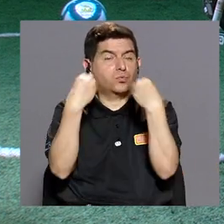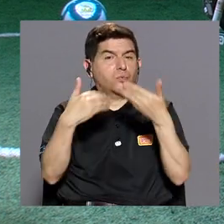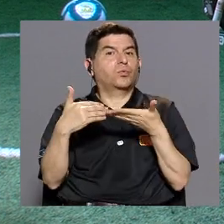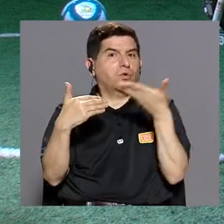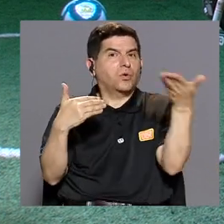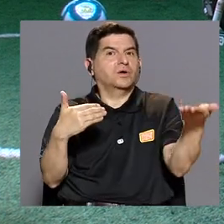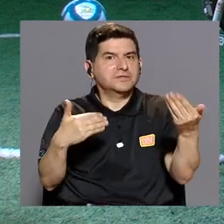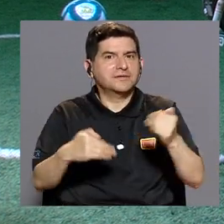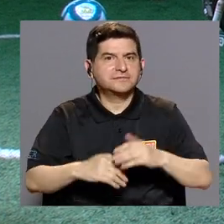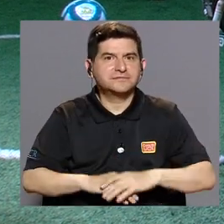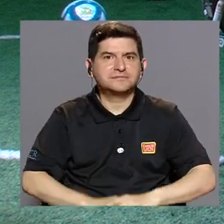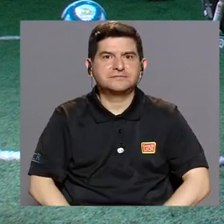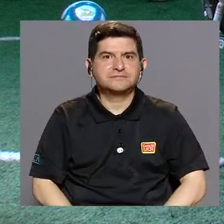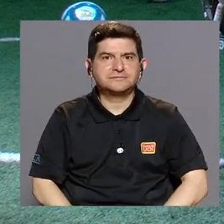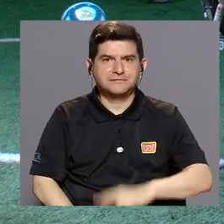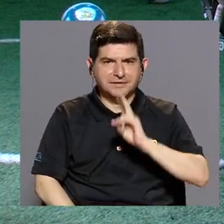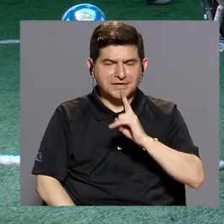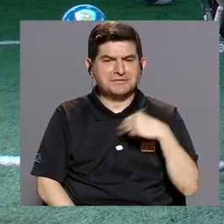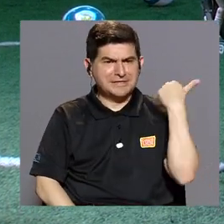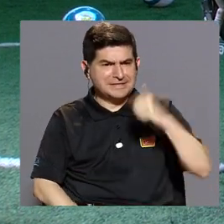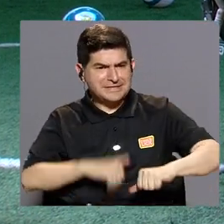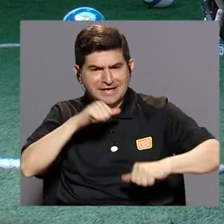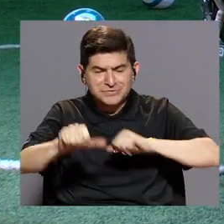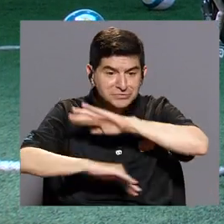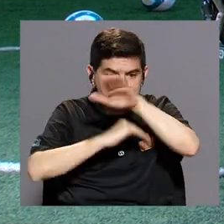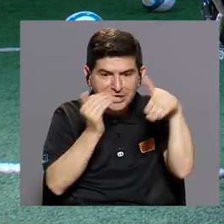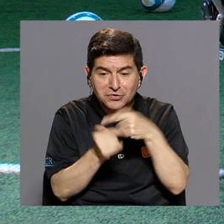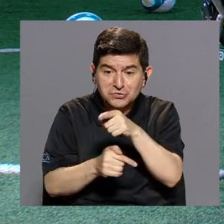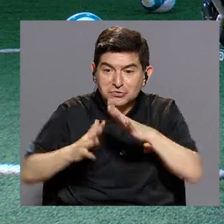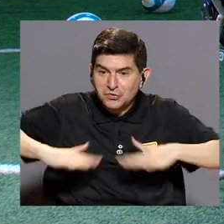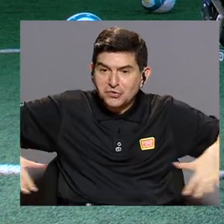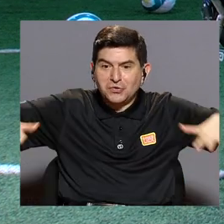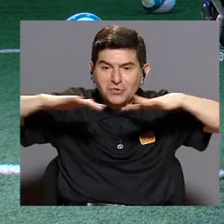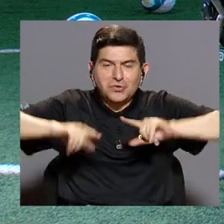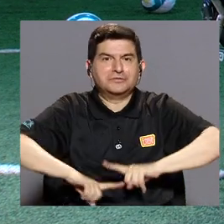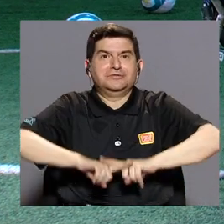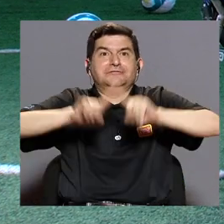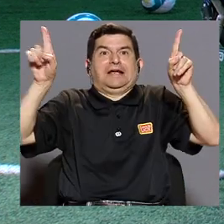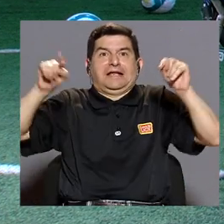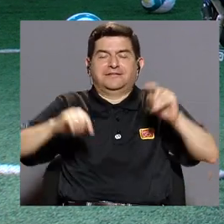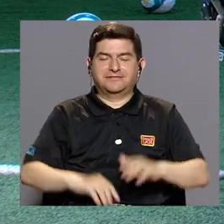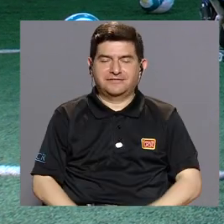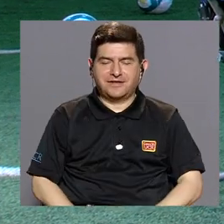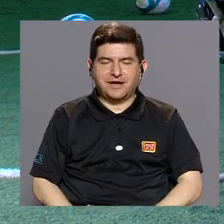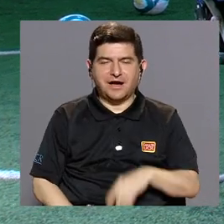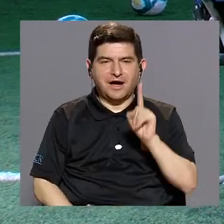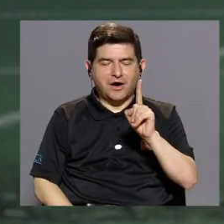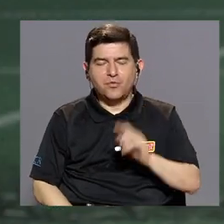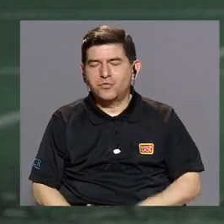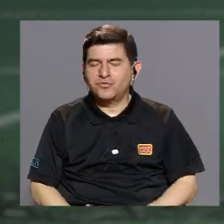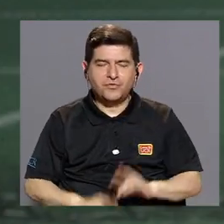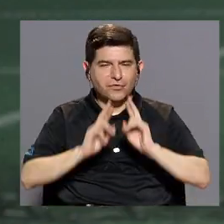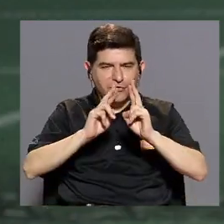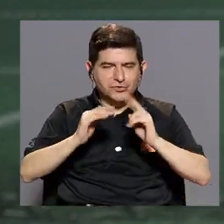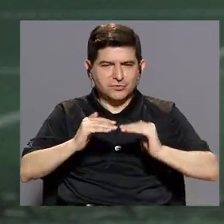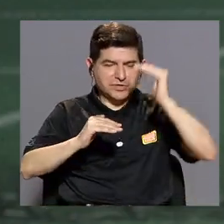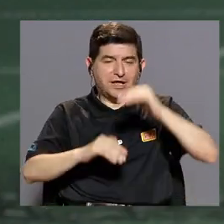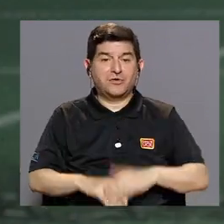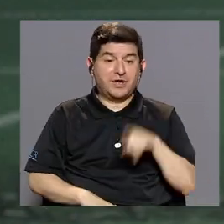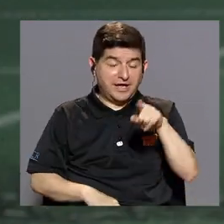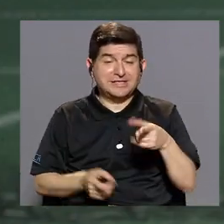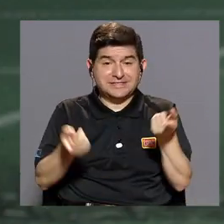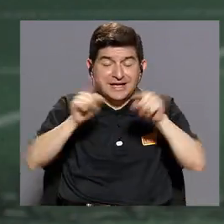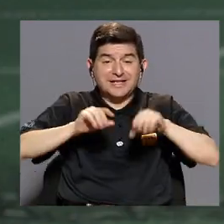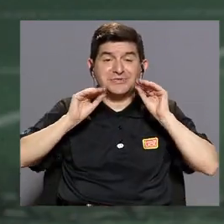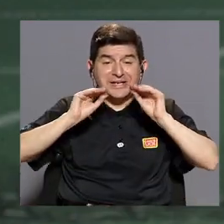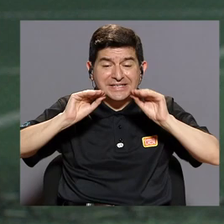muchísimas cosas. La verdad que lidiar con todo ese ambiente es muy diferente, ¿verdad? De alto rendimiento es formación pura, es pedagogía